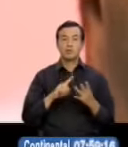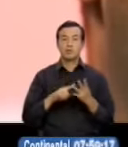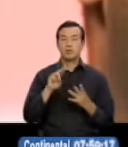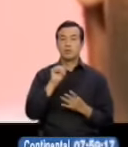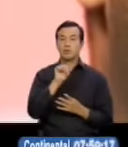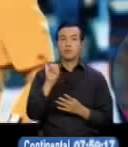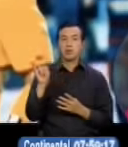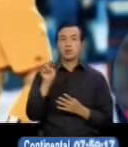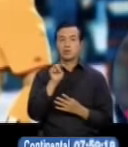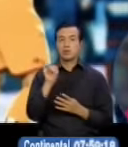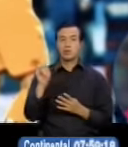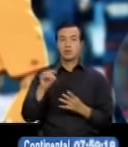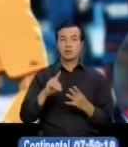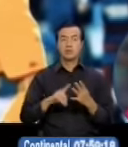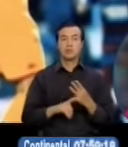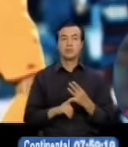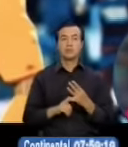Messi,